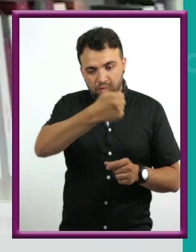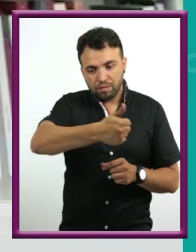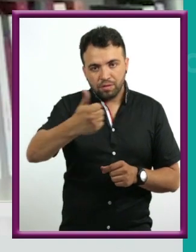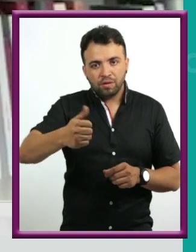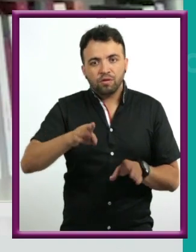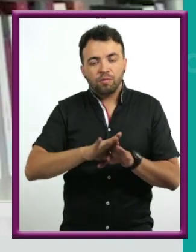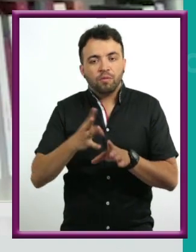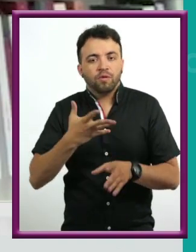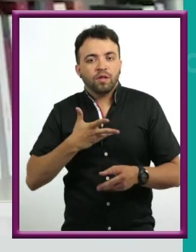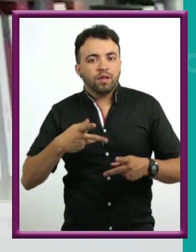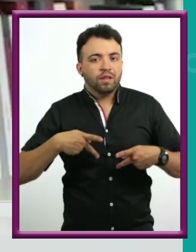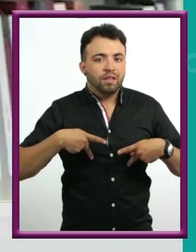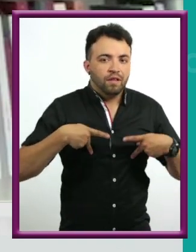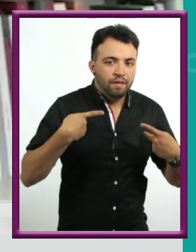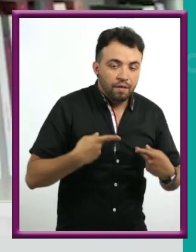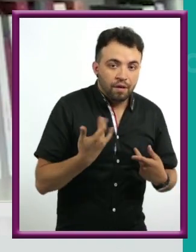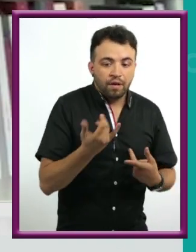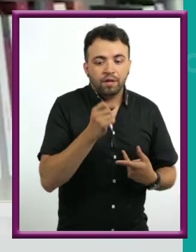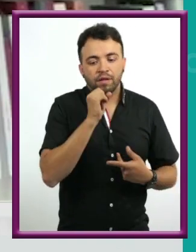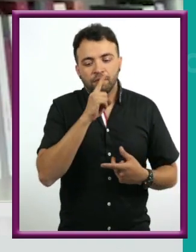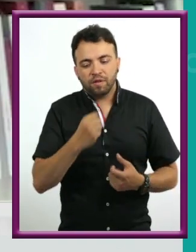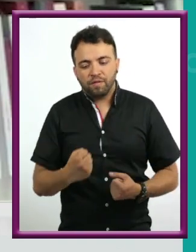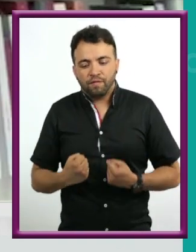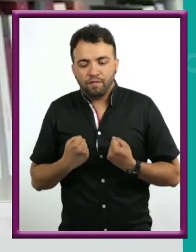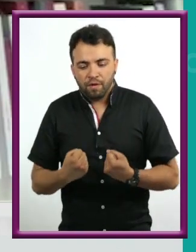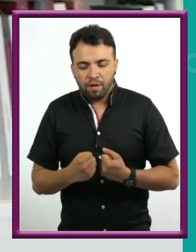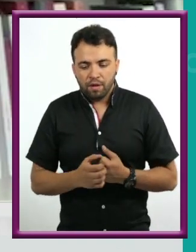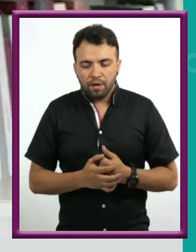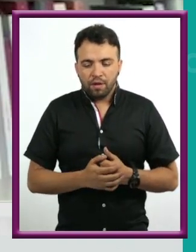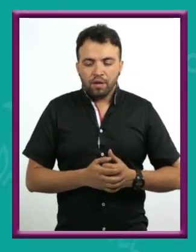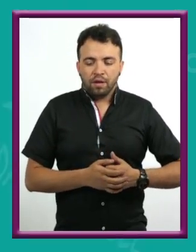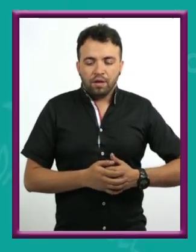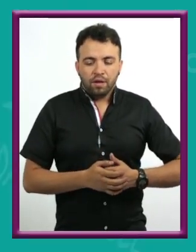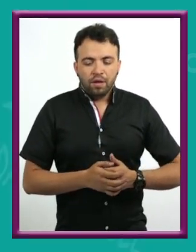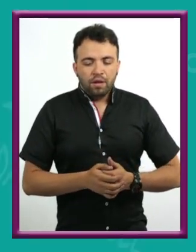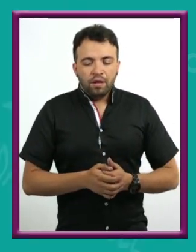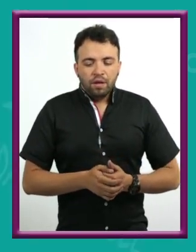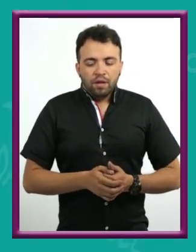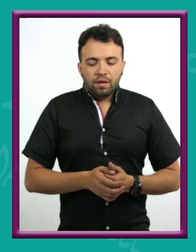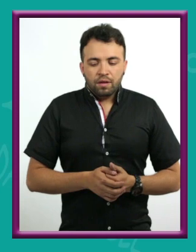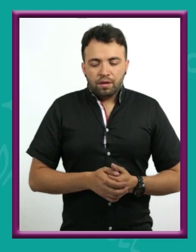de reconocer en ellos sus debilidades y sus fortalezas.